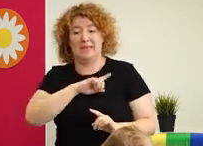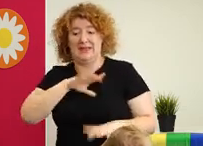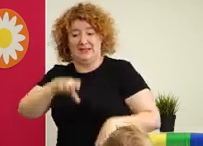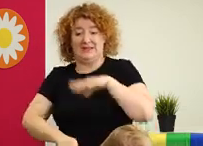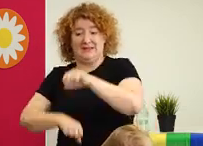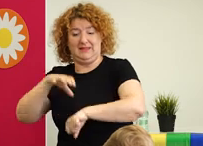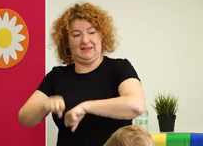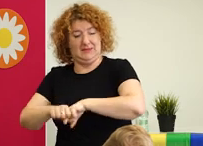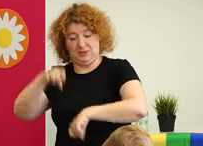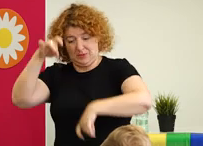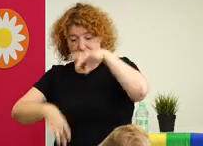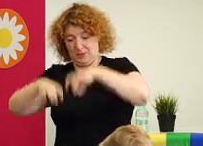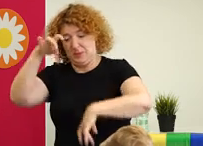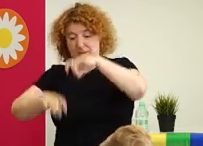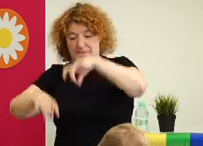militar